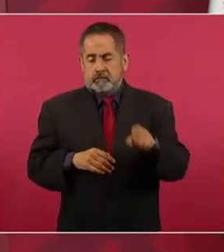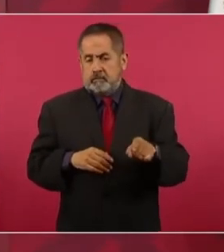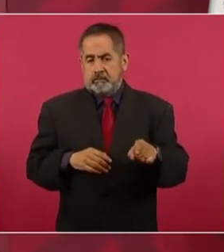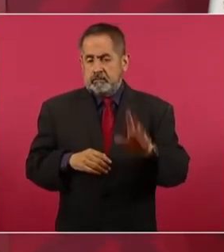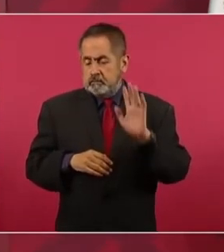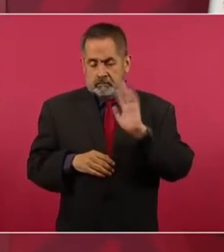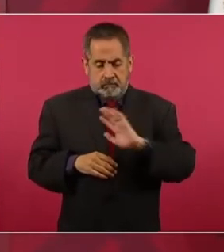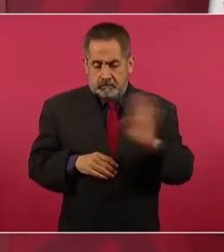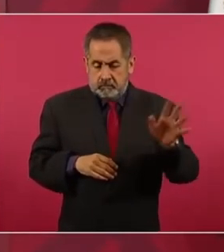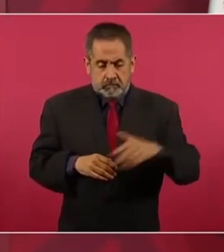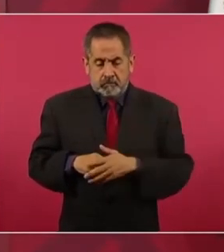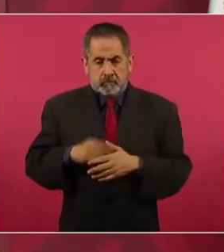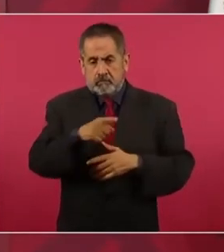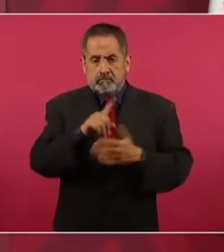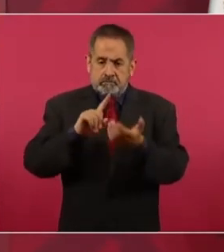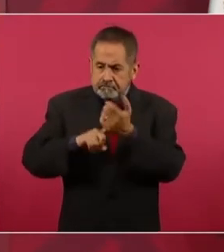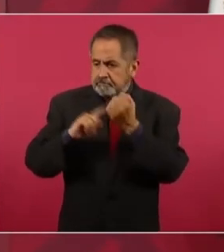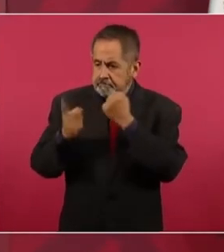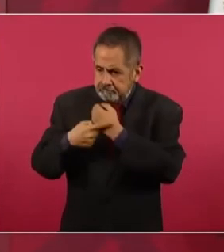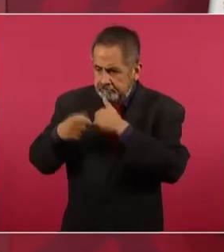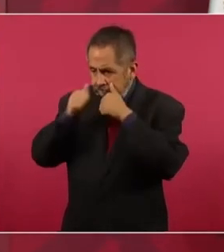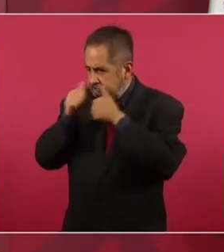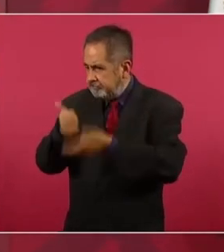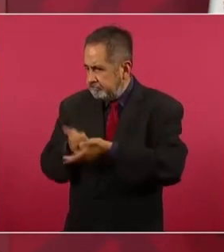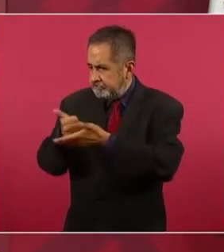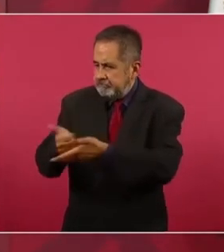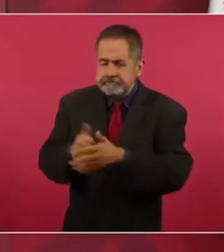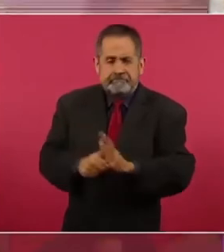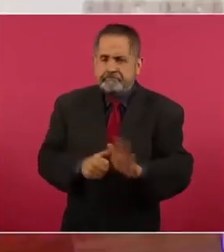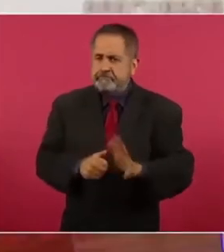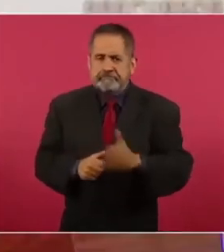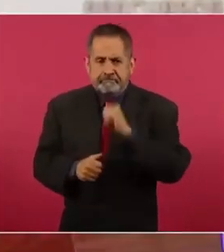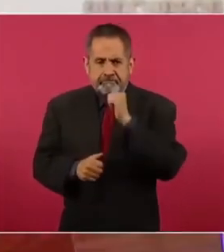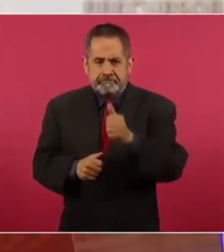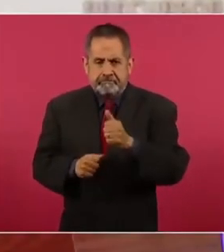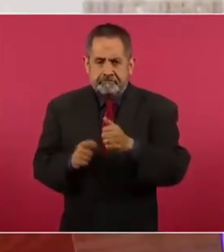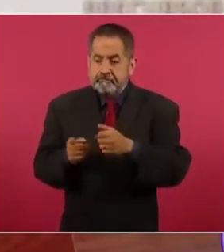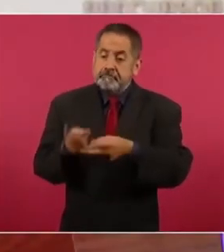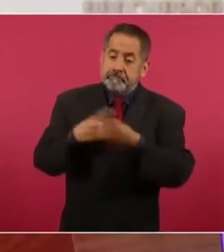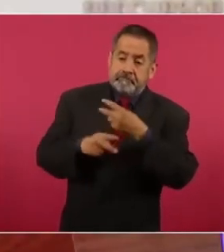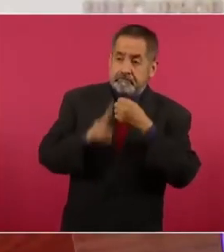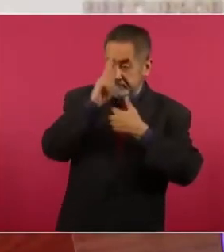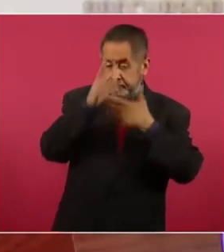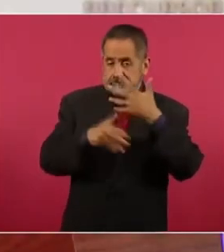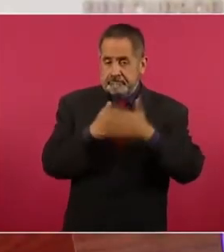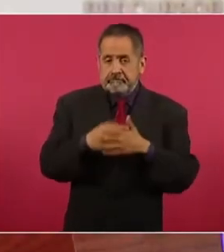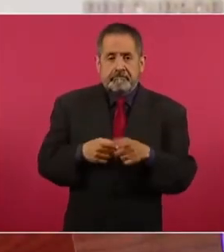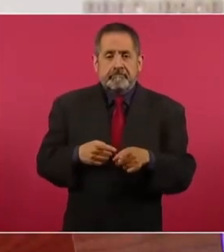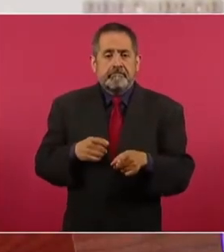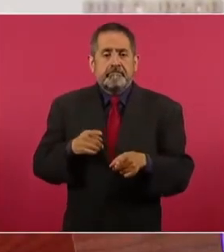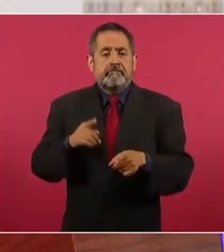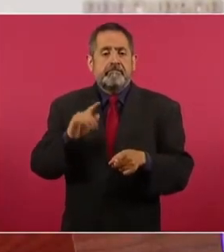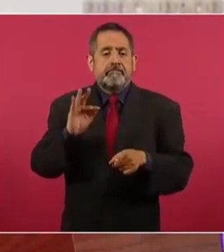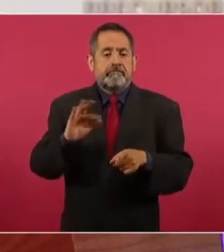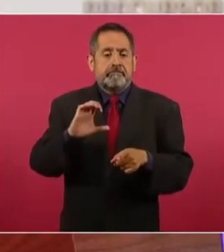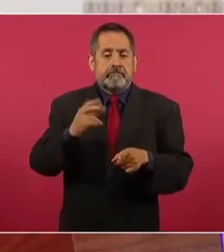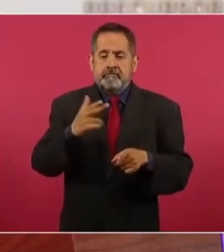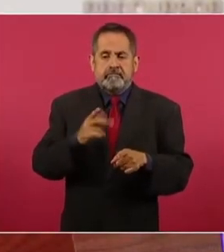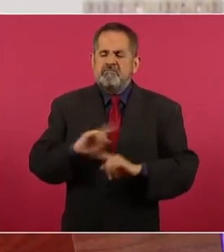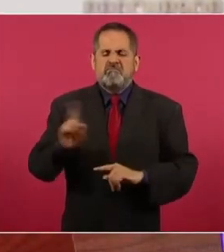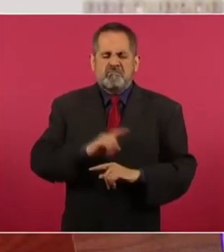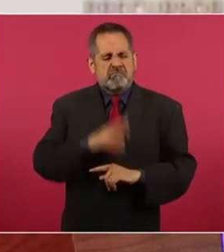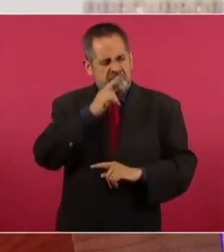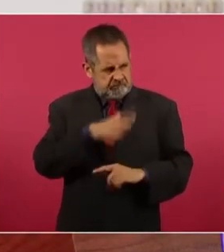en vez de atender las causas que originan la violencia, declaró una